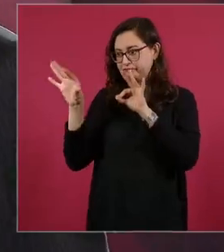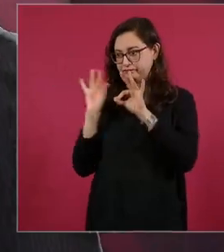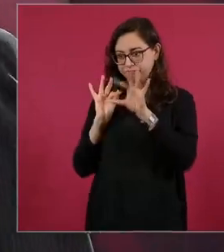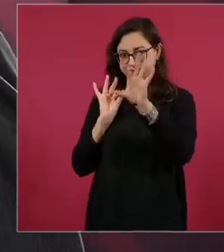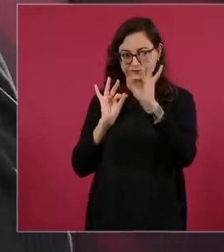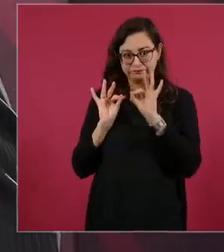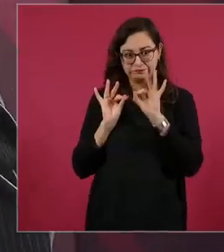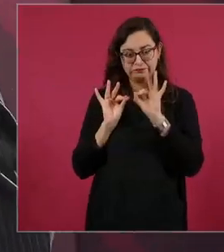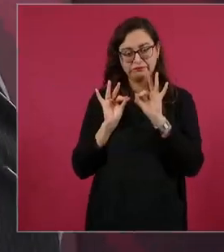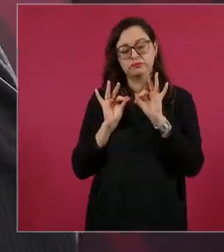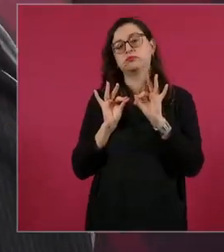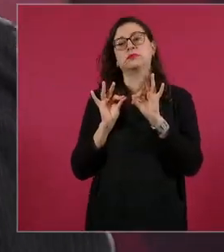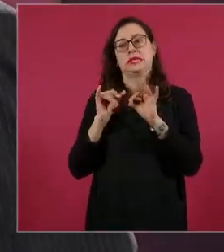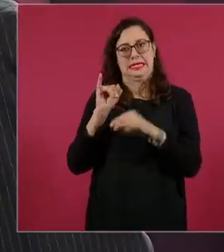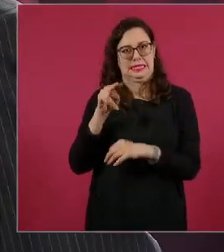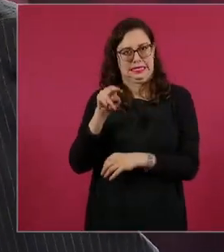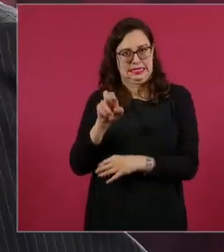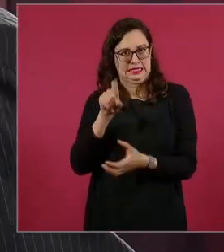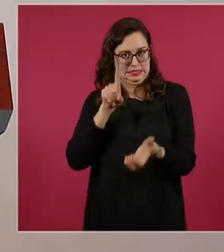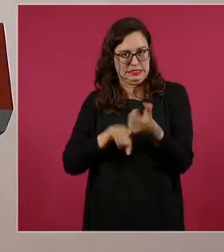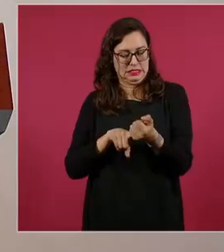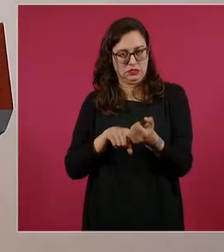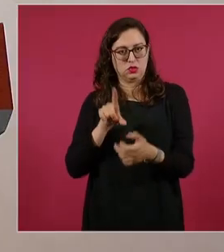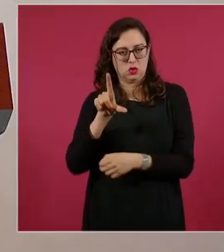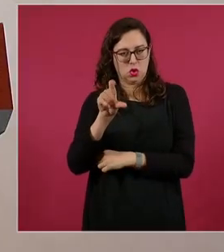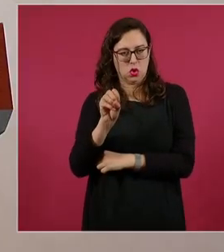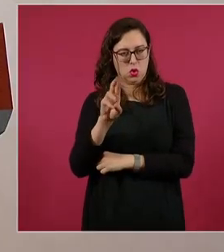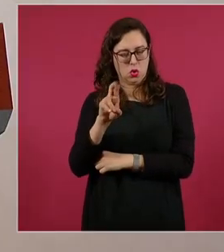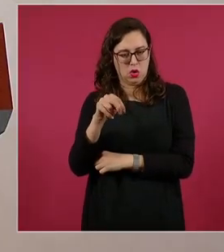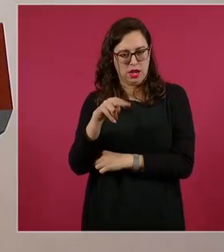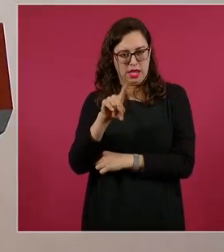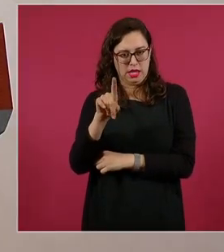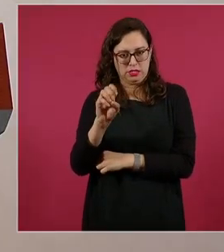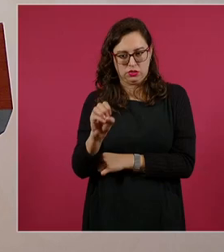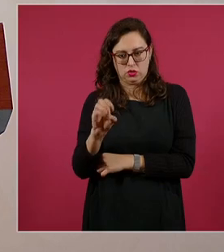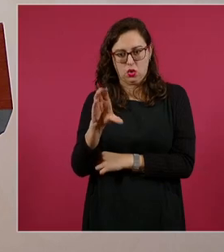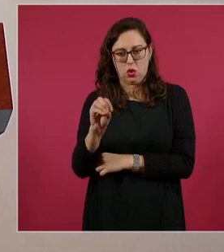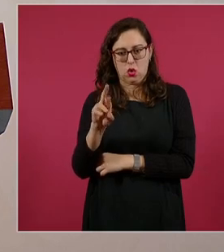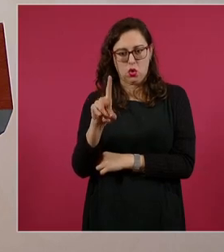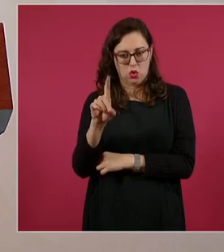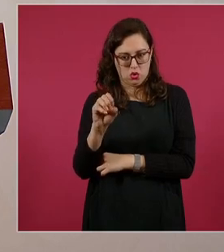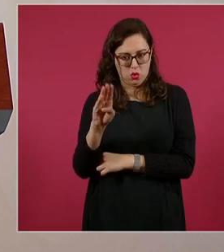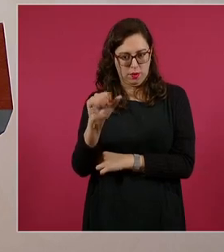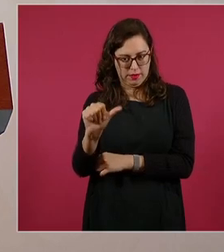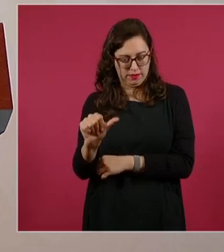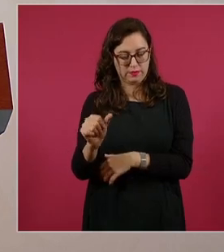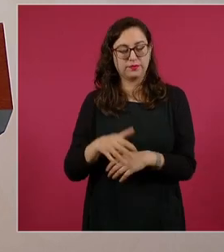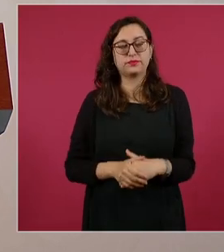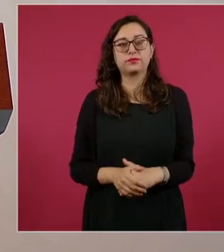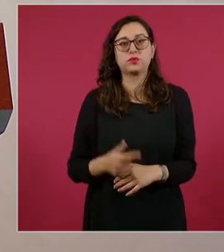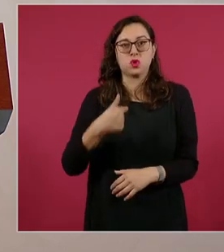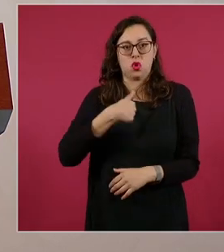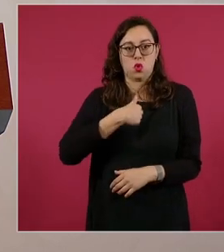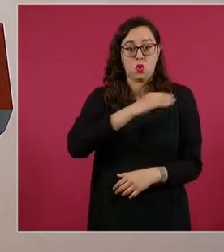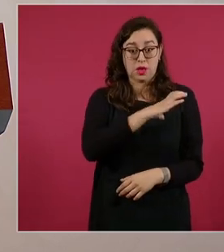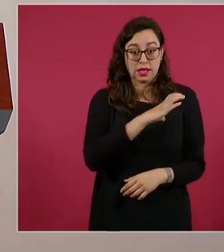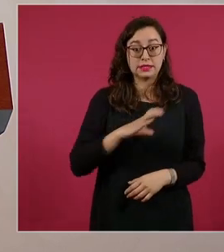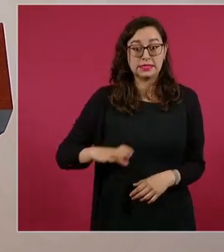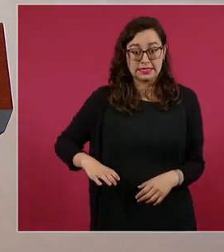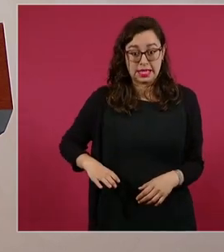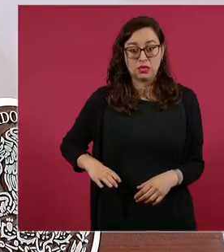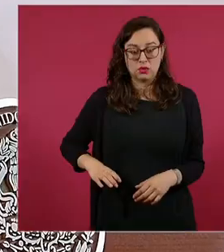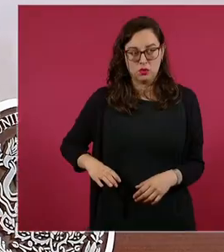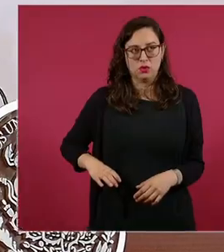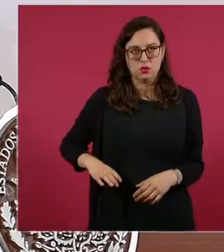Lorenzo Córdoba estaba yo de opositor de candidato o